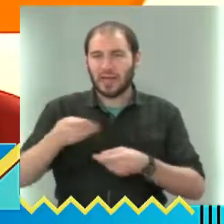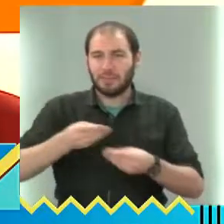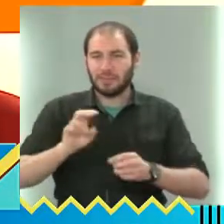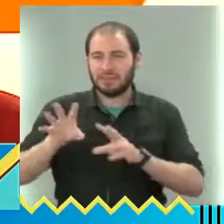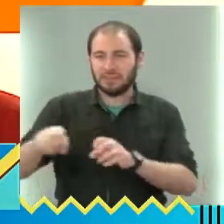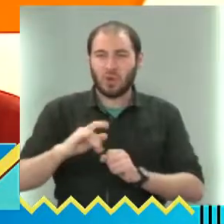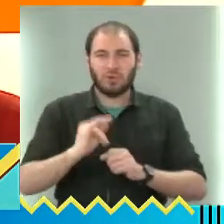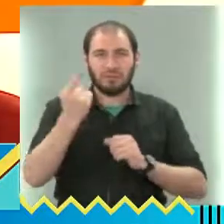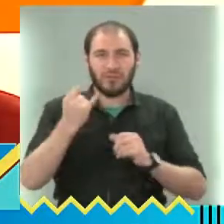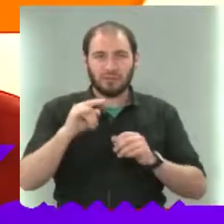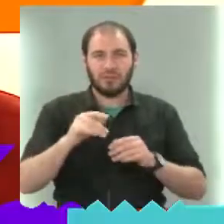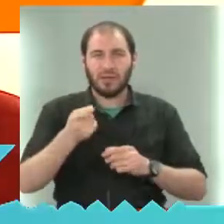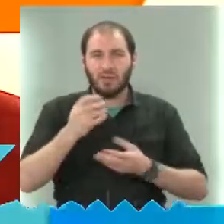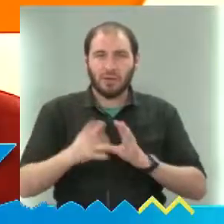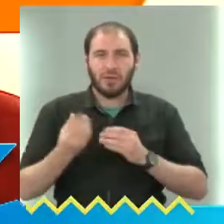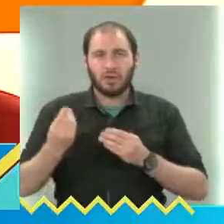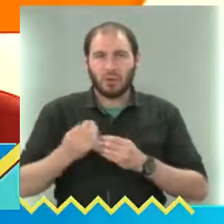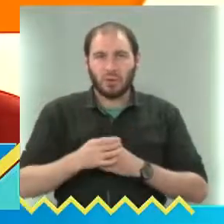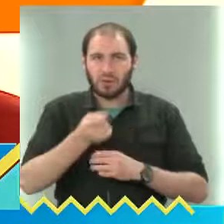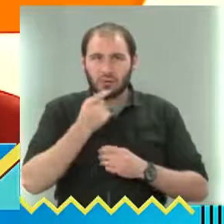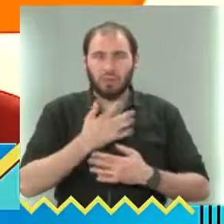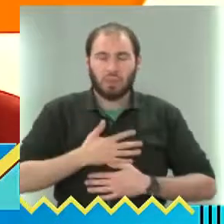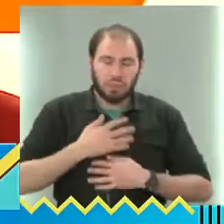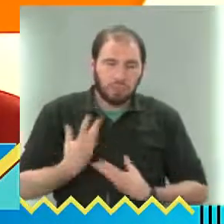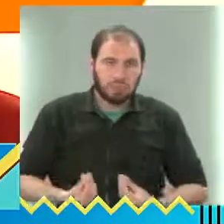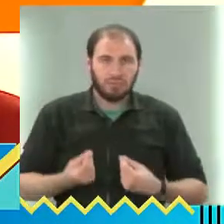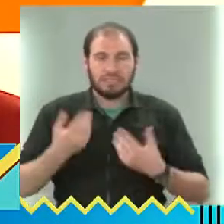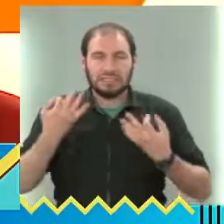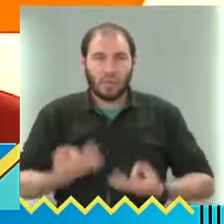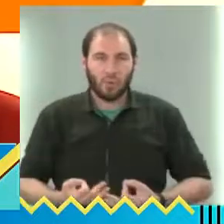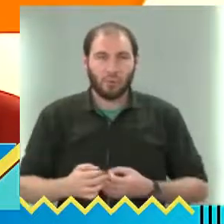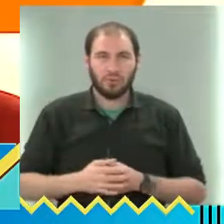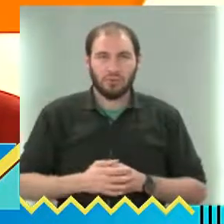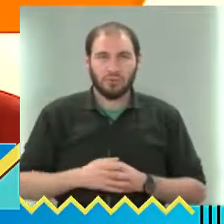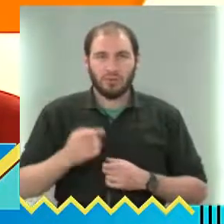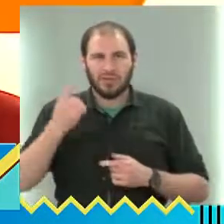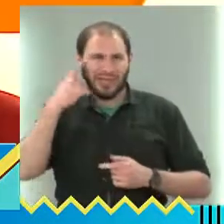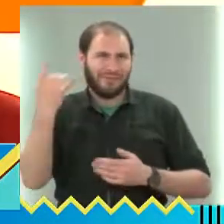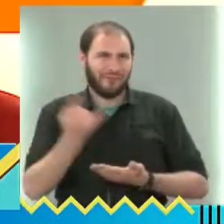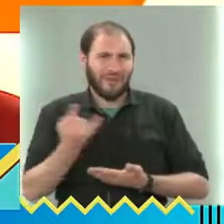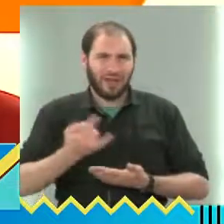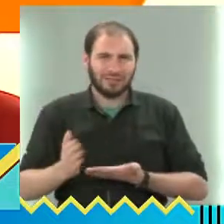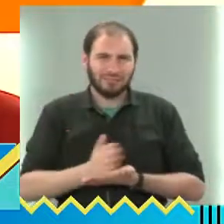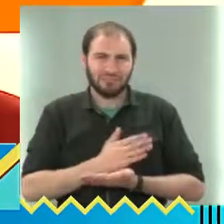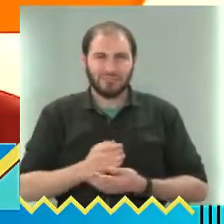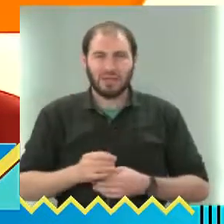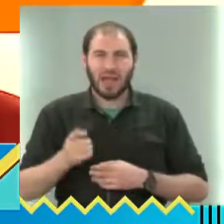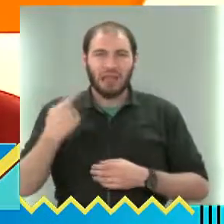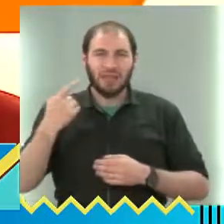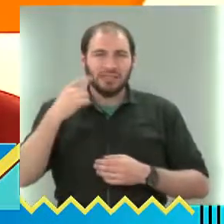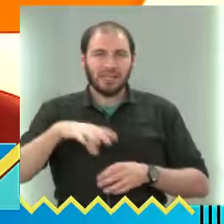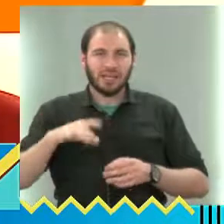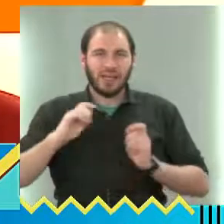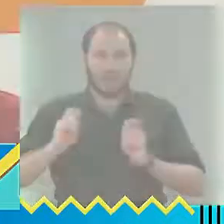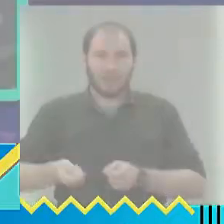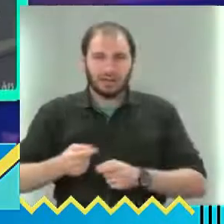una universidad, que cómo, que si se descomponen, que seguro, que era todos muchos mitos, digamos, con respecto a la donación de sangre